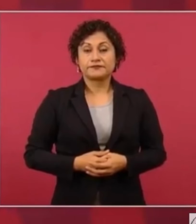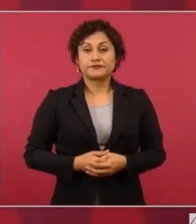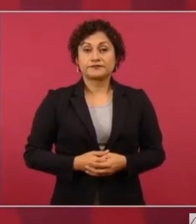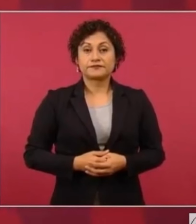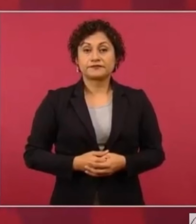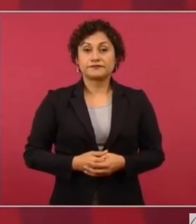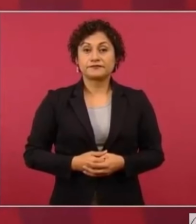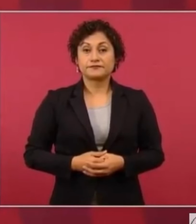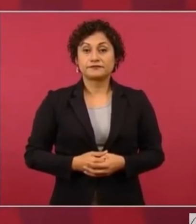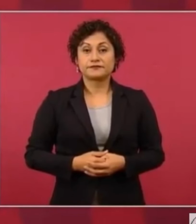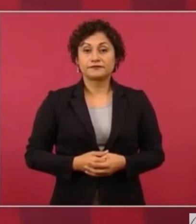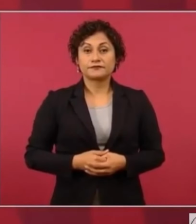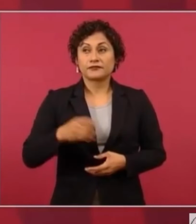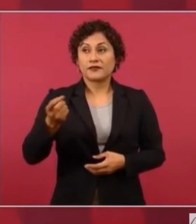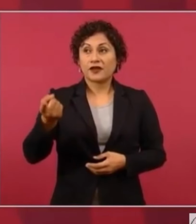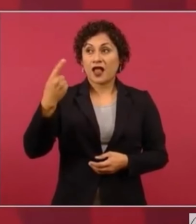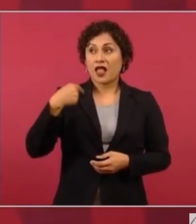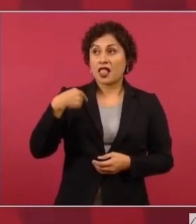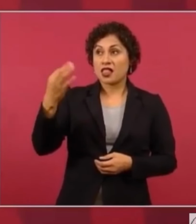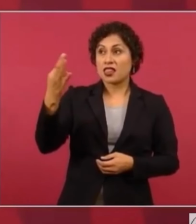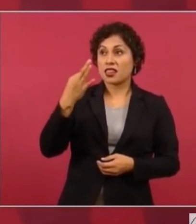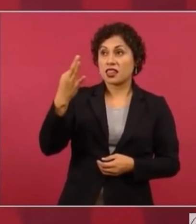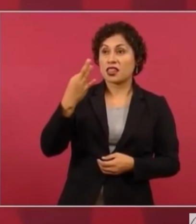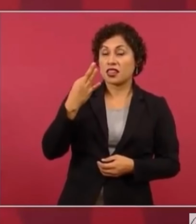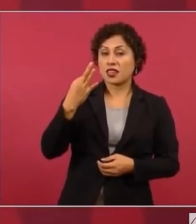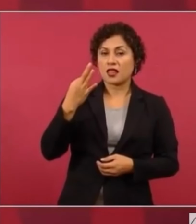se deja manipular,